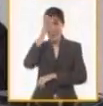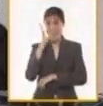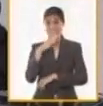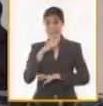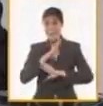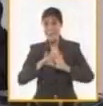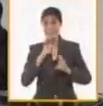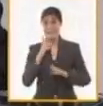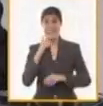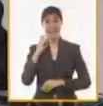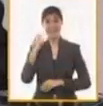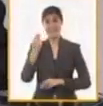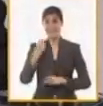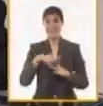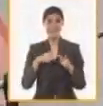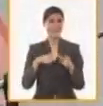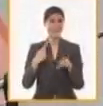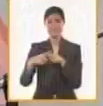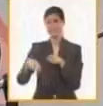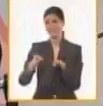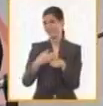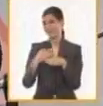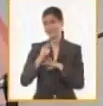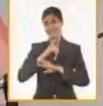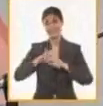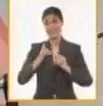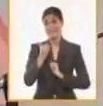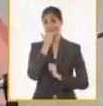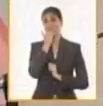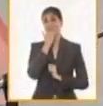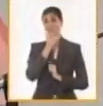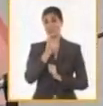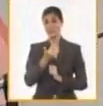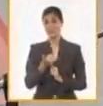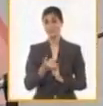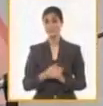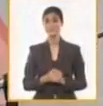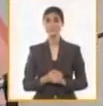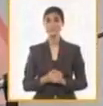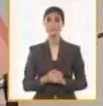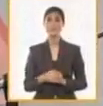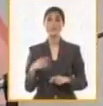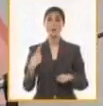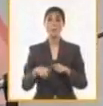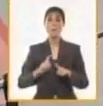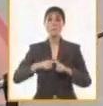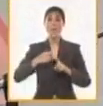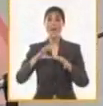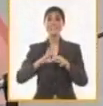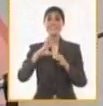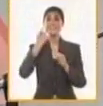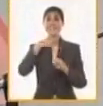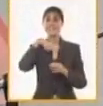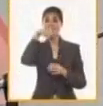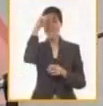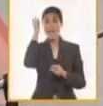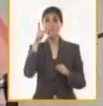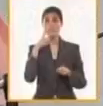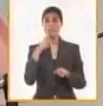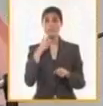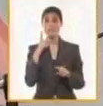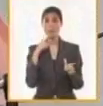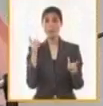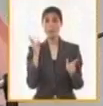emitido contra la Federación de Rusia. Pero te decía que ahora está... Y además se han quedado sin gas. Sí, que ahora está